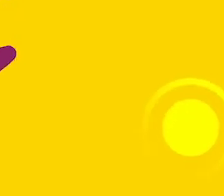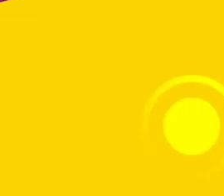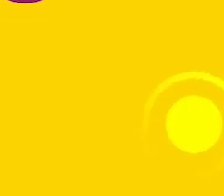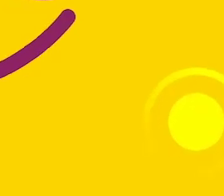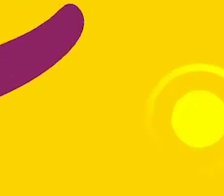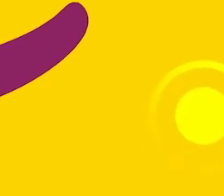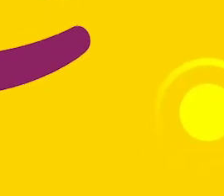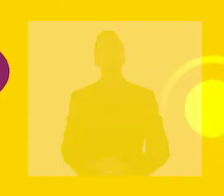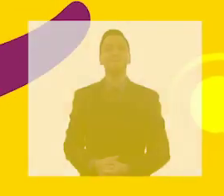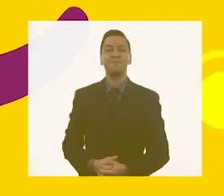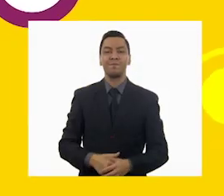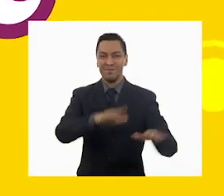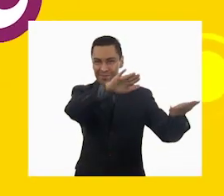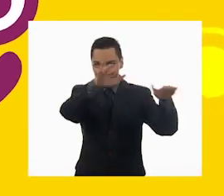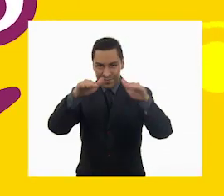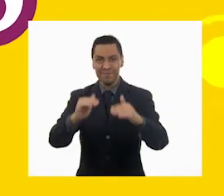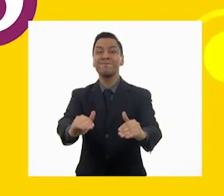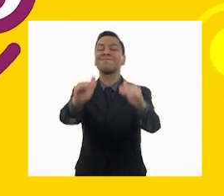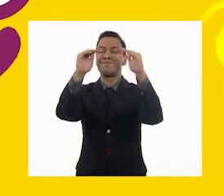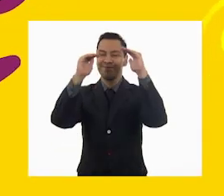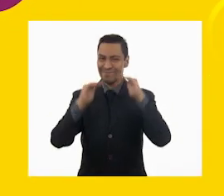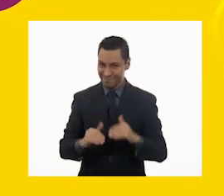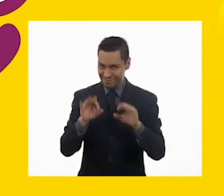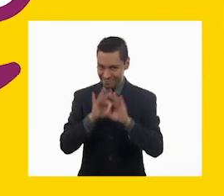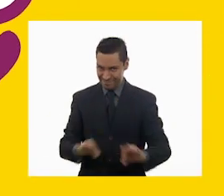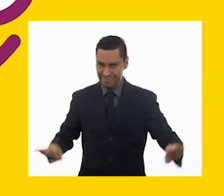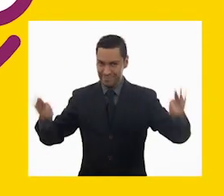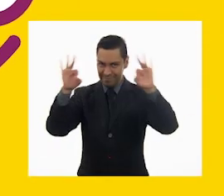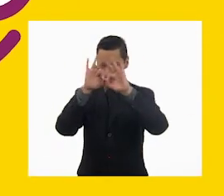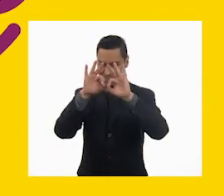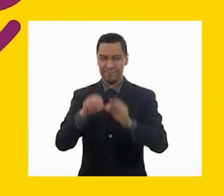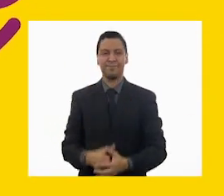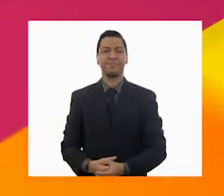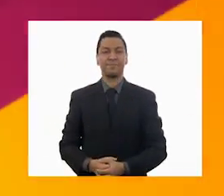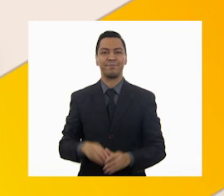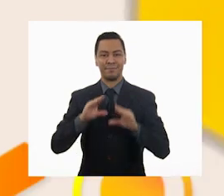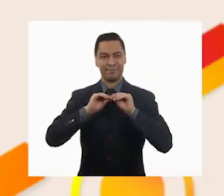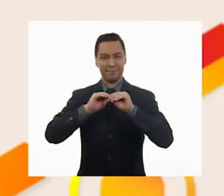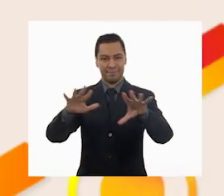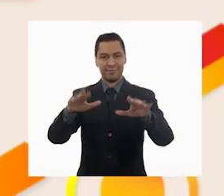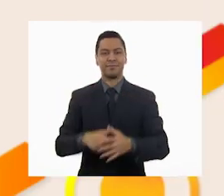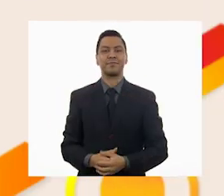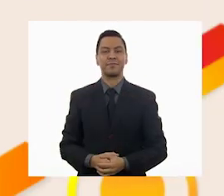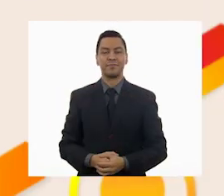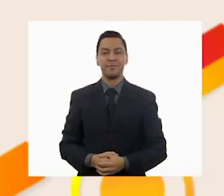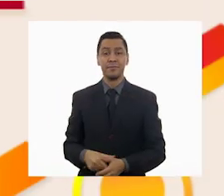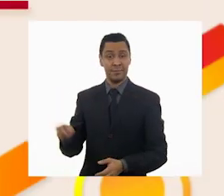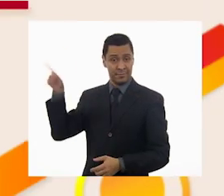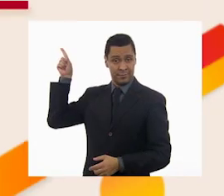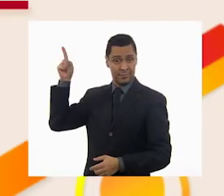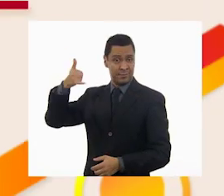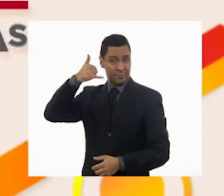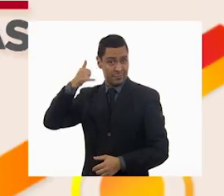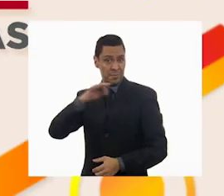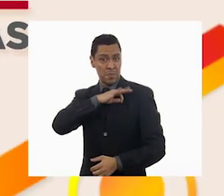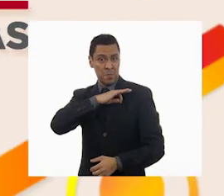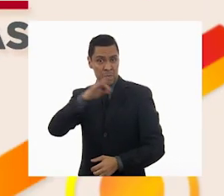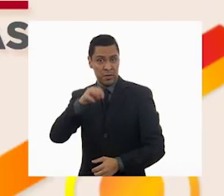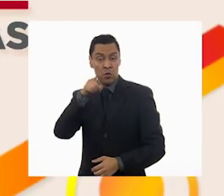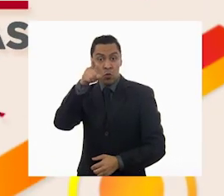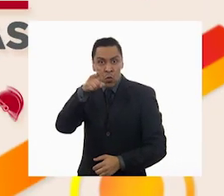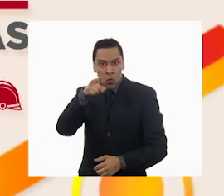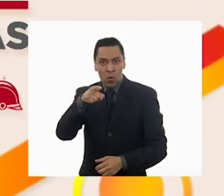¡Atención! ¡Atención! A continuación, información importante. A este número puedes llamar cuando tú